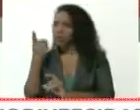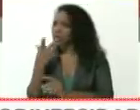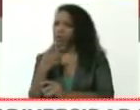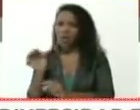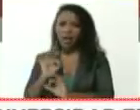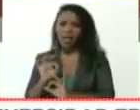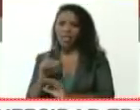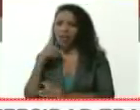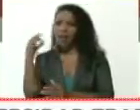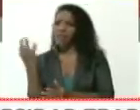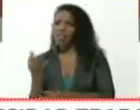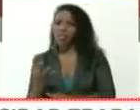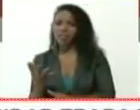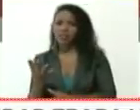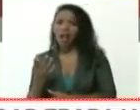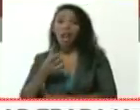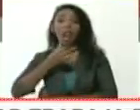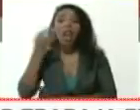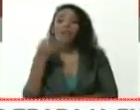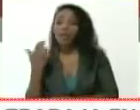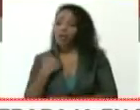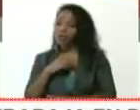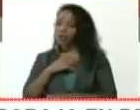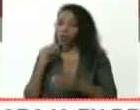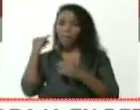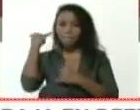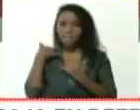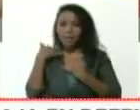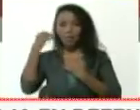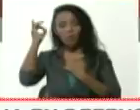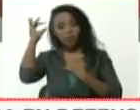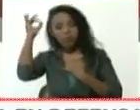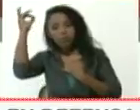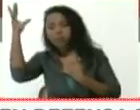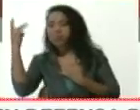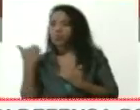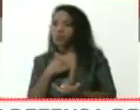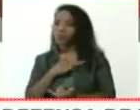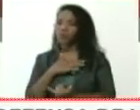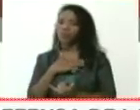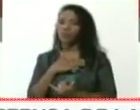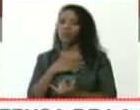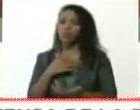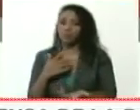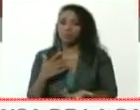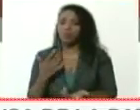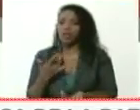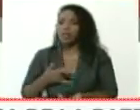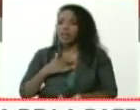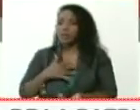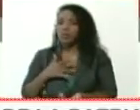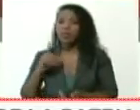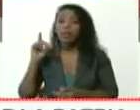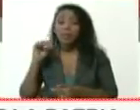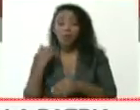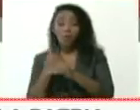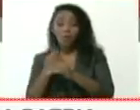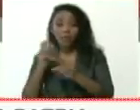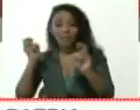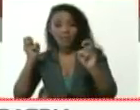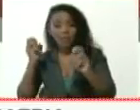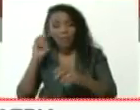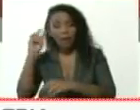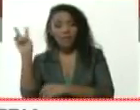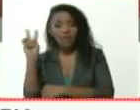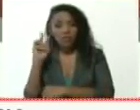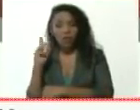verdad, la verdad la fabricamos nosotros. Y es un poco lo que ha ocurrido con Venezuela. Pero fíjense, llegamos a